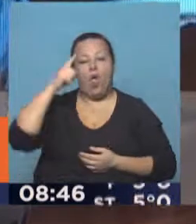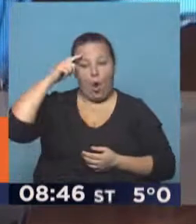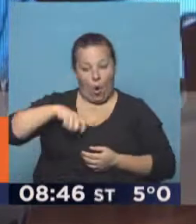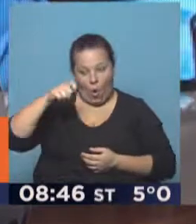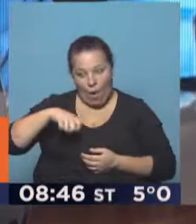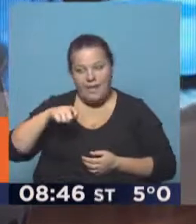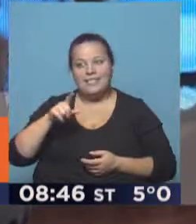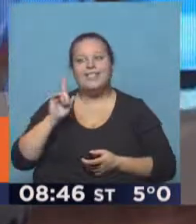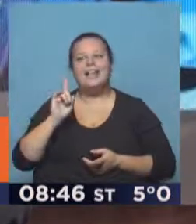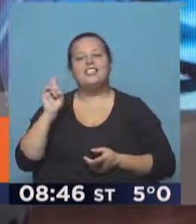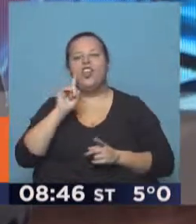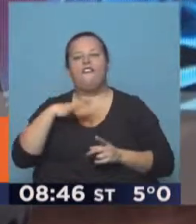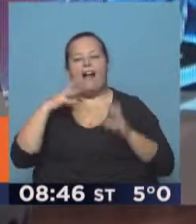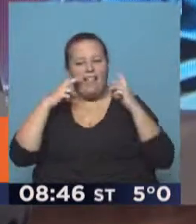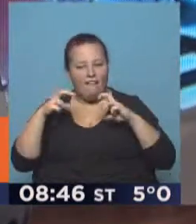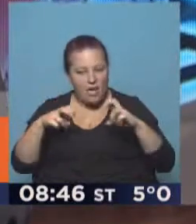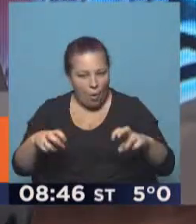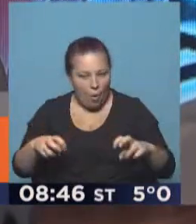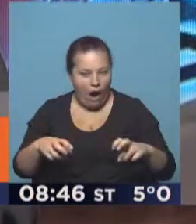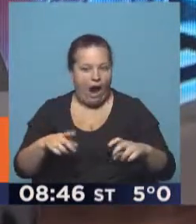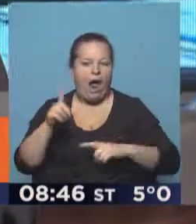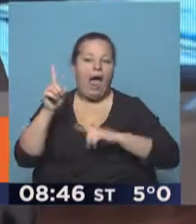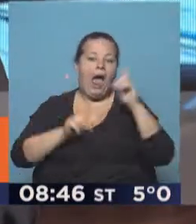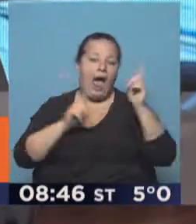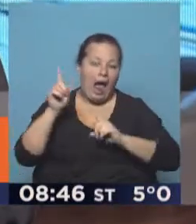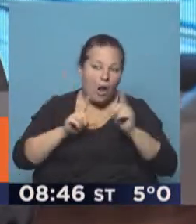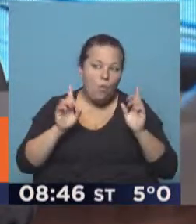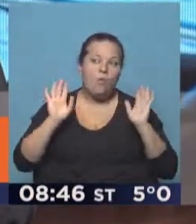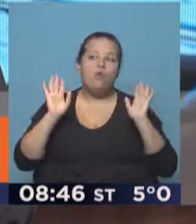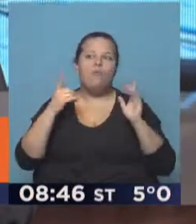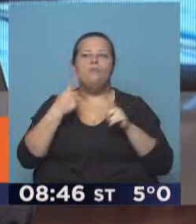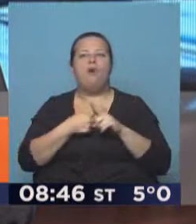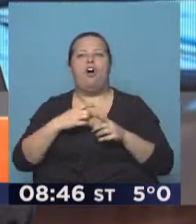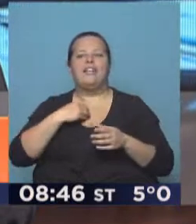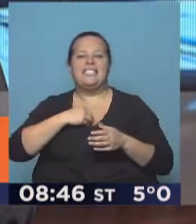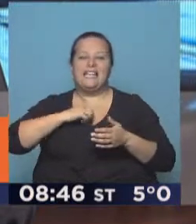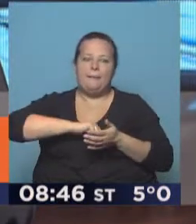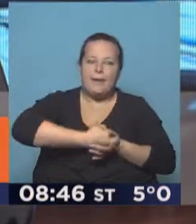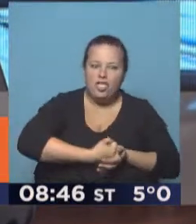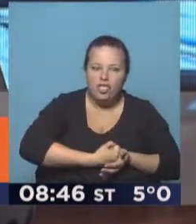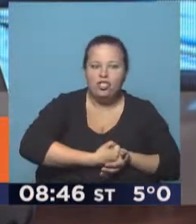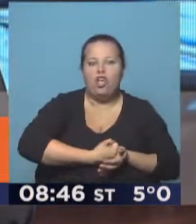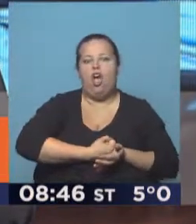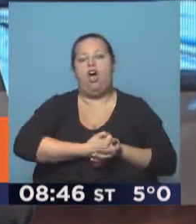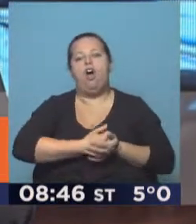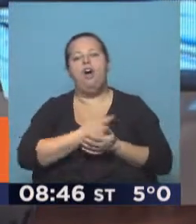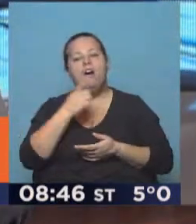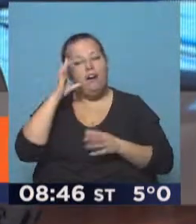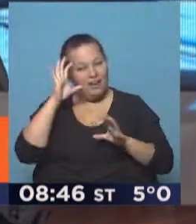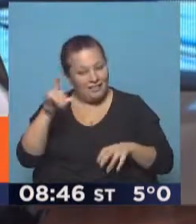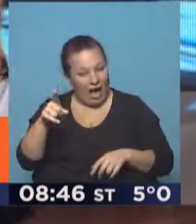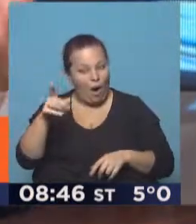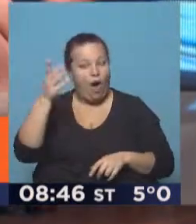que quizás que no investigaban, algunos quizás por sentir presiones, recuerden, ¿no es